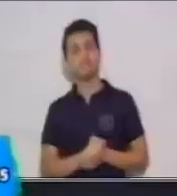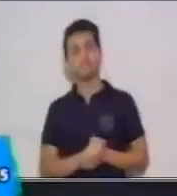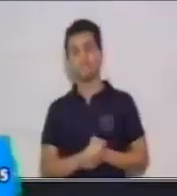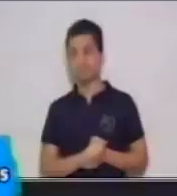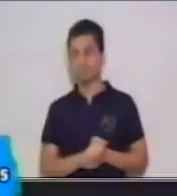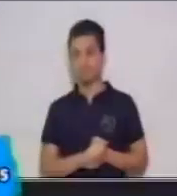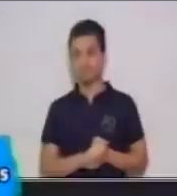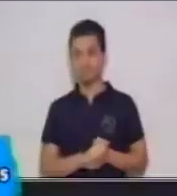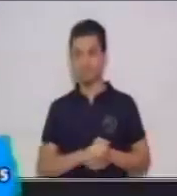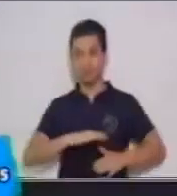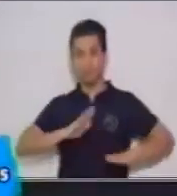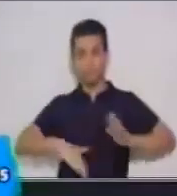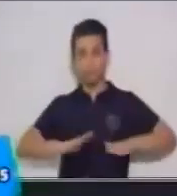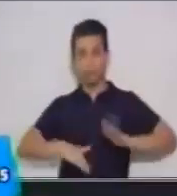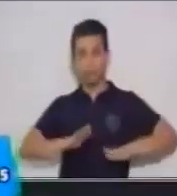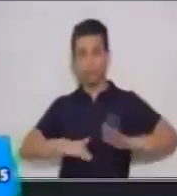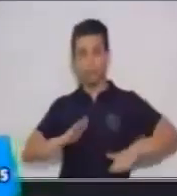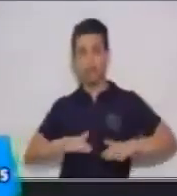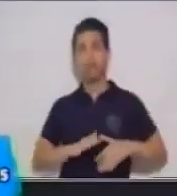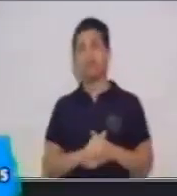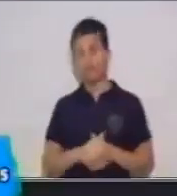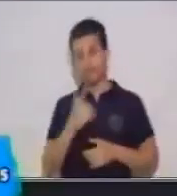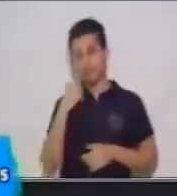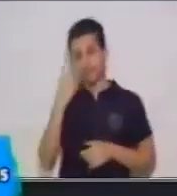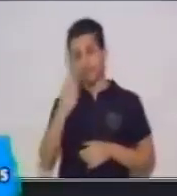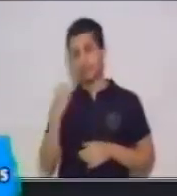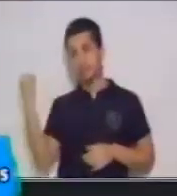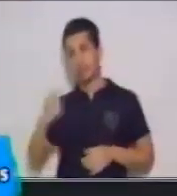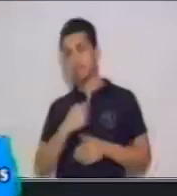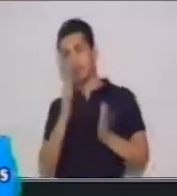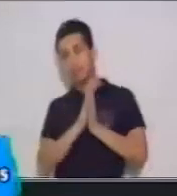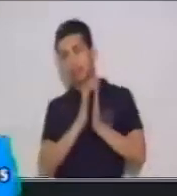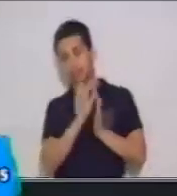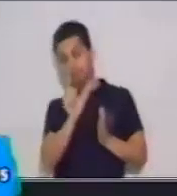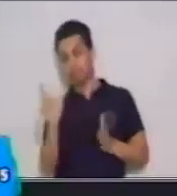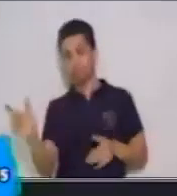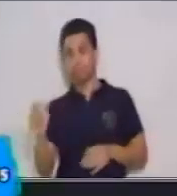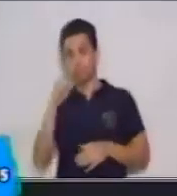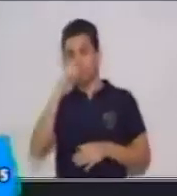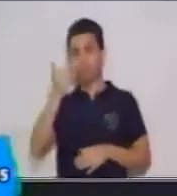Tambor. Muy bien. Hagamos con aplausos la palabra tambor.